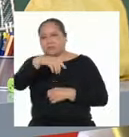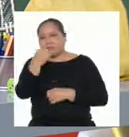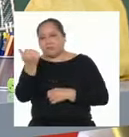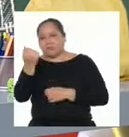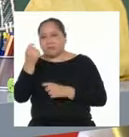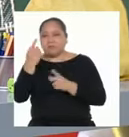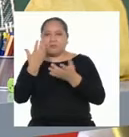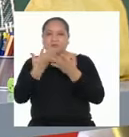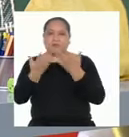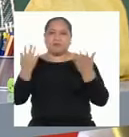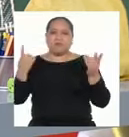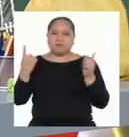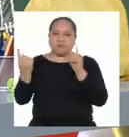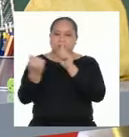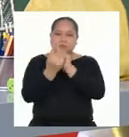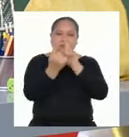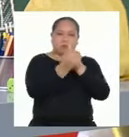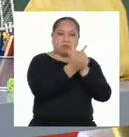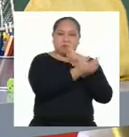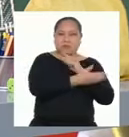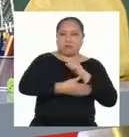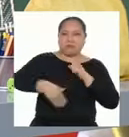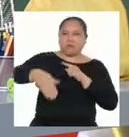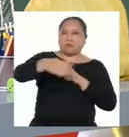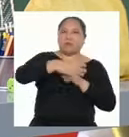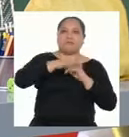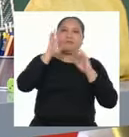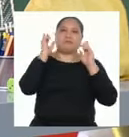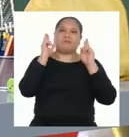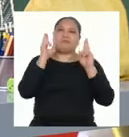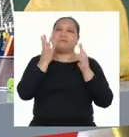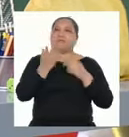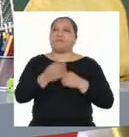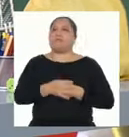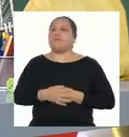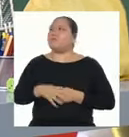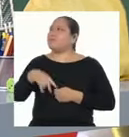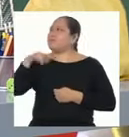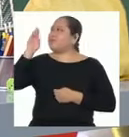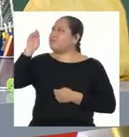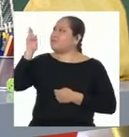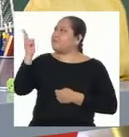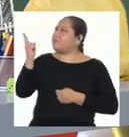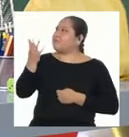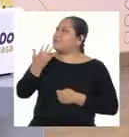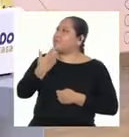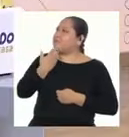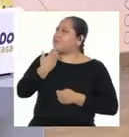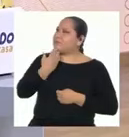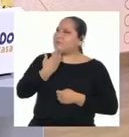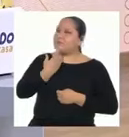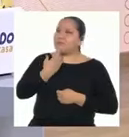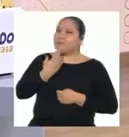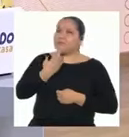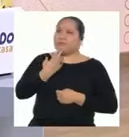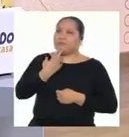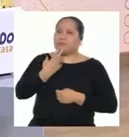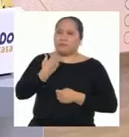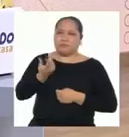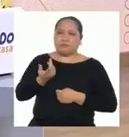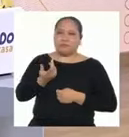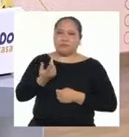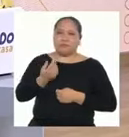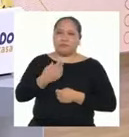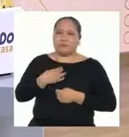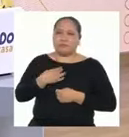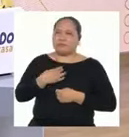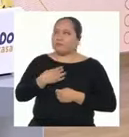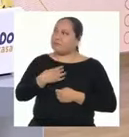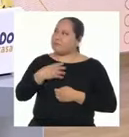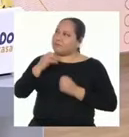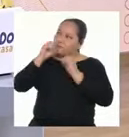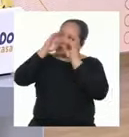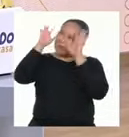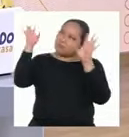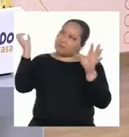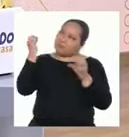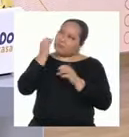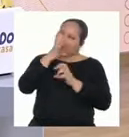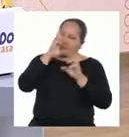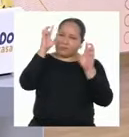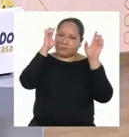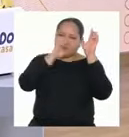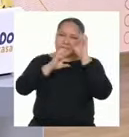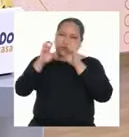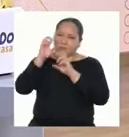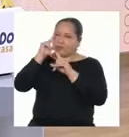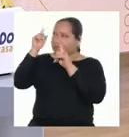entre nosotros y nosotras. Ojalá. Profesor, ¿le parece si nos despeja algunas dudas